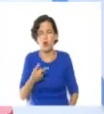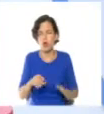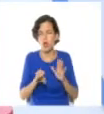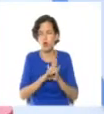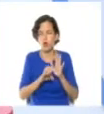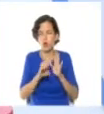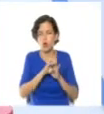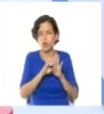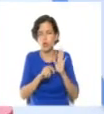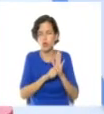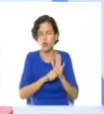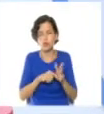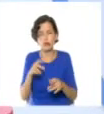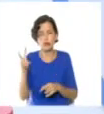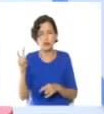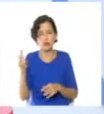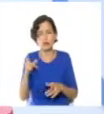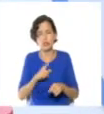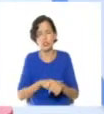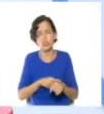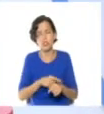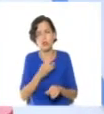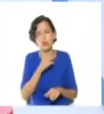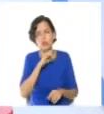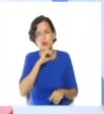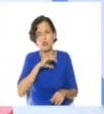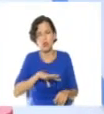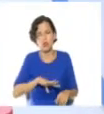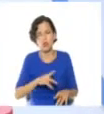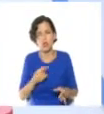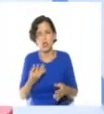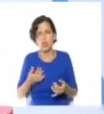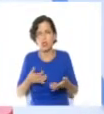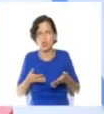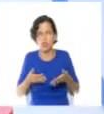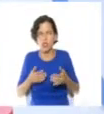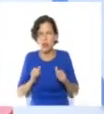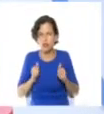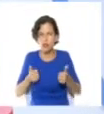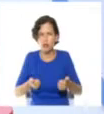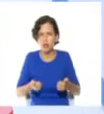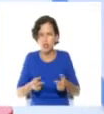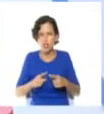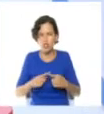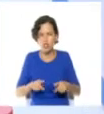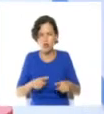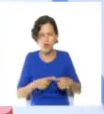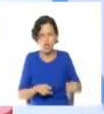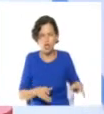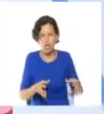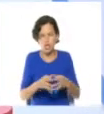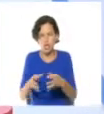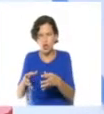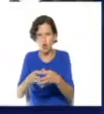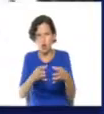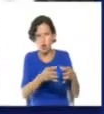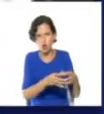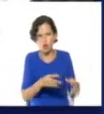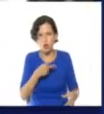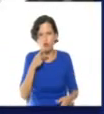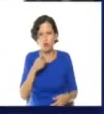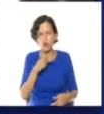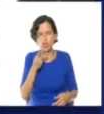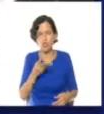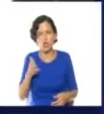novedosa para ese tiempo histórico. Y aquí surgen una serie de partidos políticos que ya